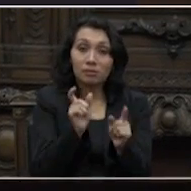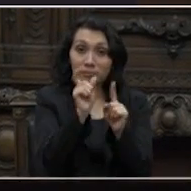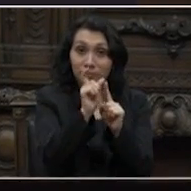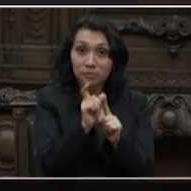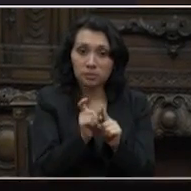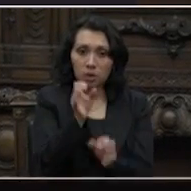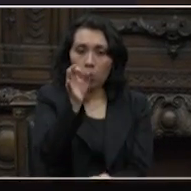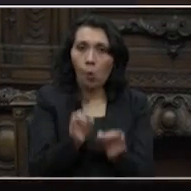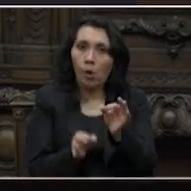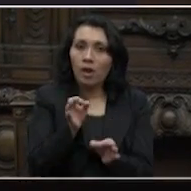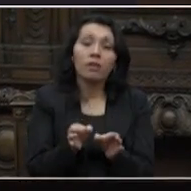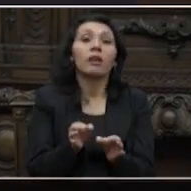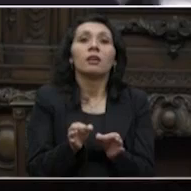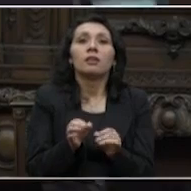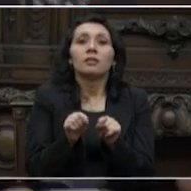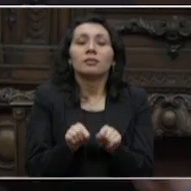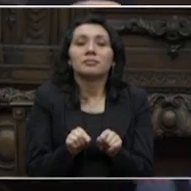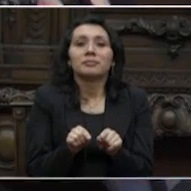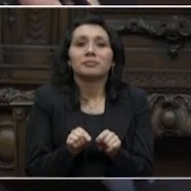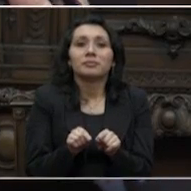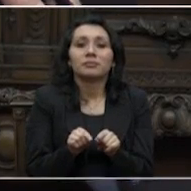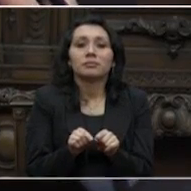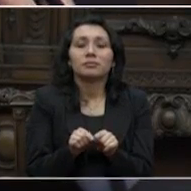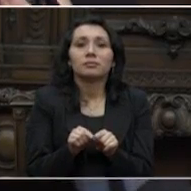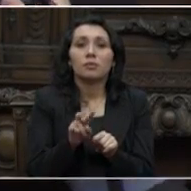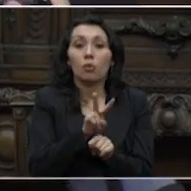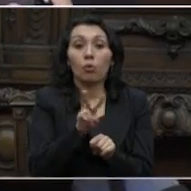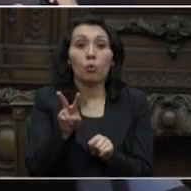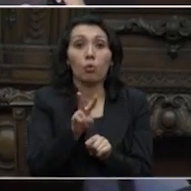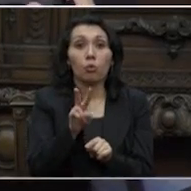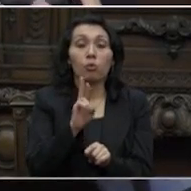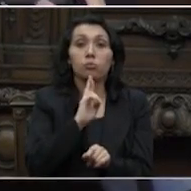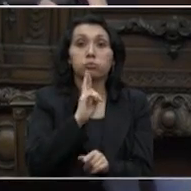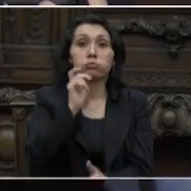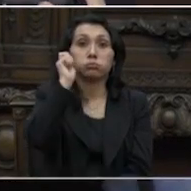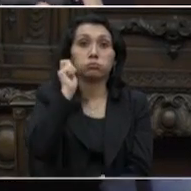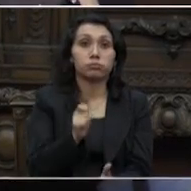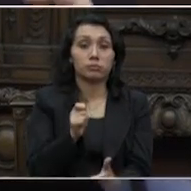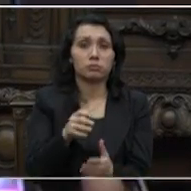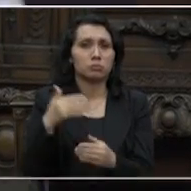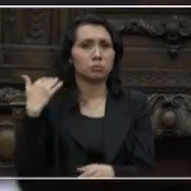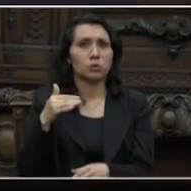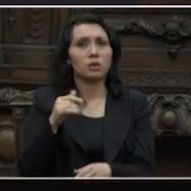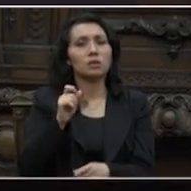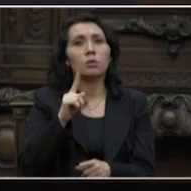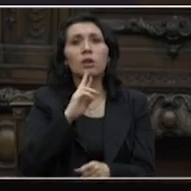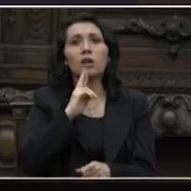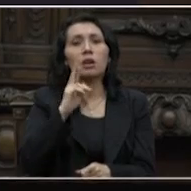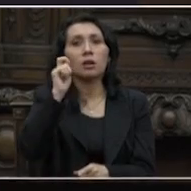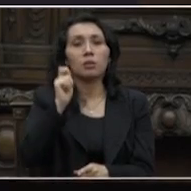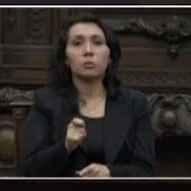términos jurídicos en las dos sentencias emblemáticas, que es la